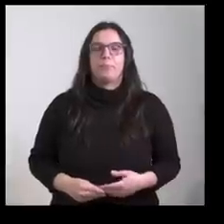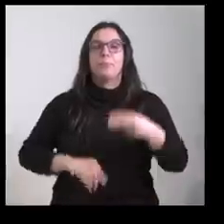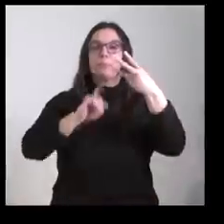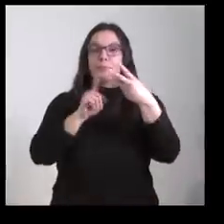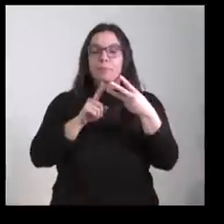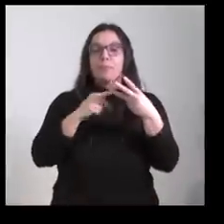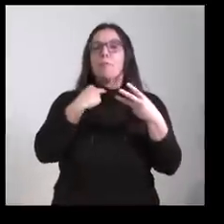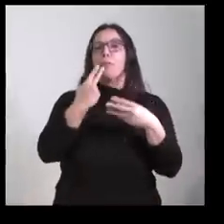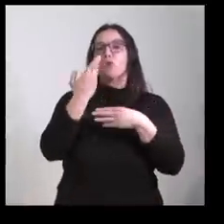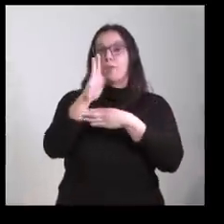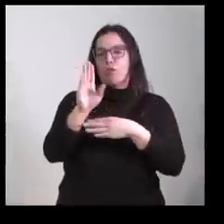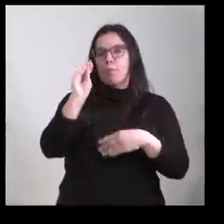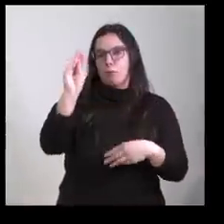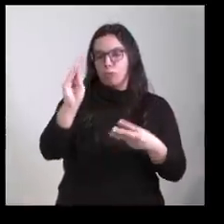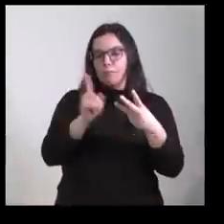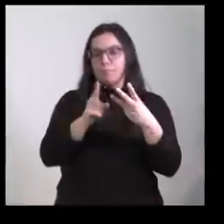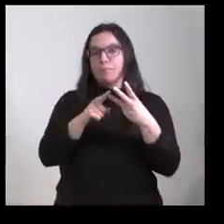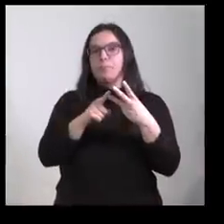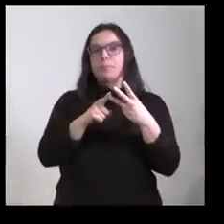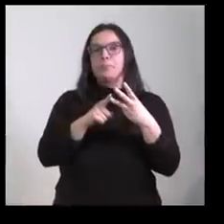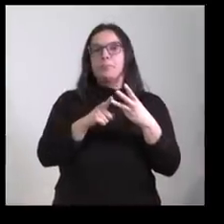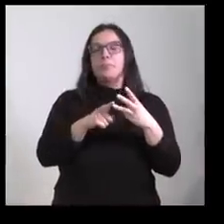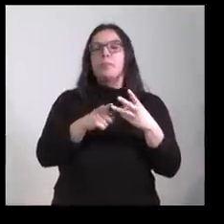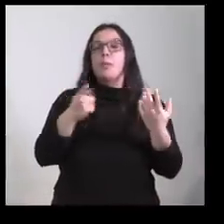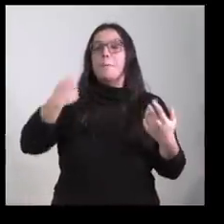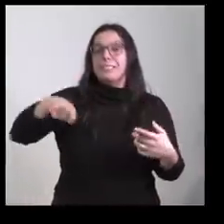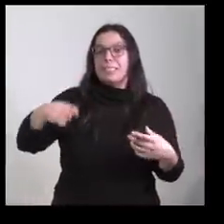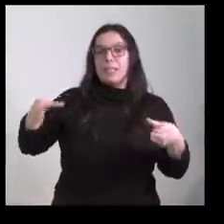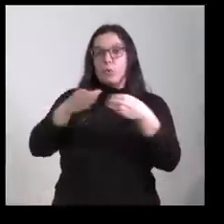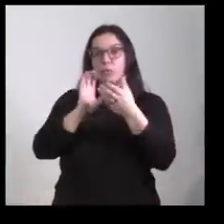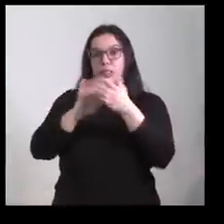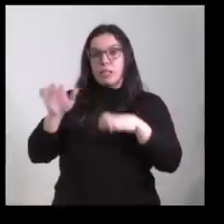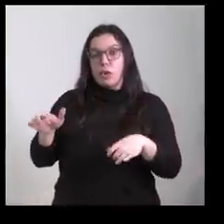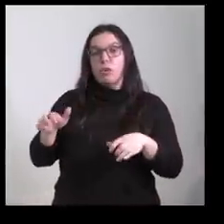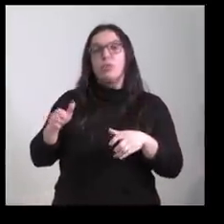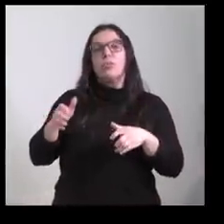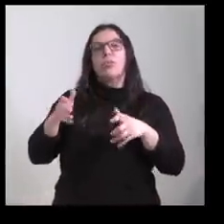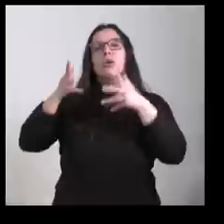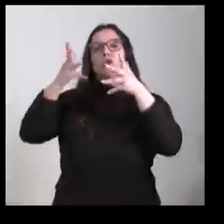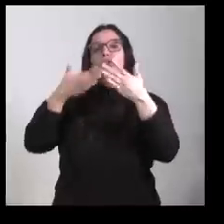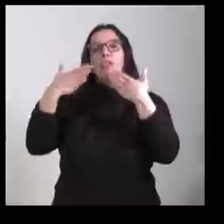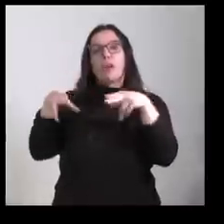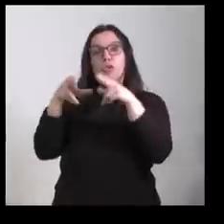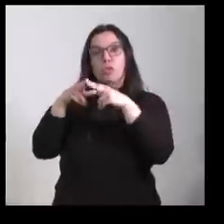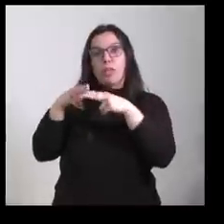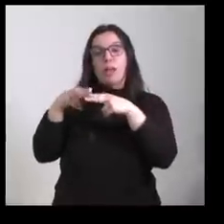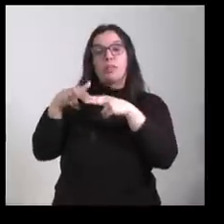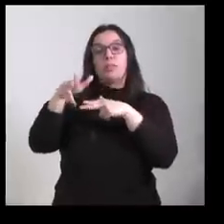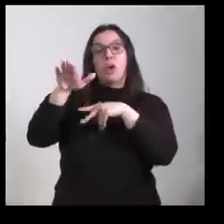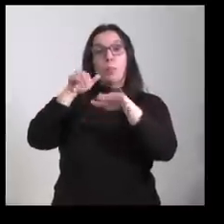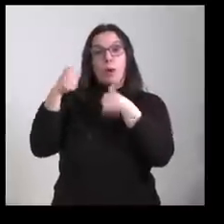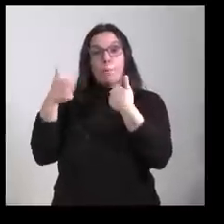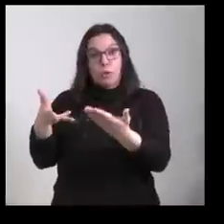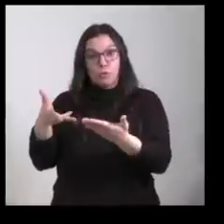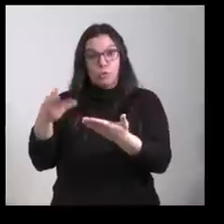al portavoz Me gustaría saber si sabes si el presidente de la junta va a convocar al consejo del diálogo social pronto cuanto antes como han pedido de los sindicatos